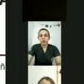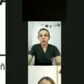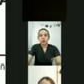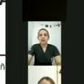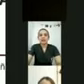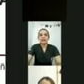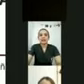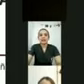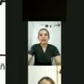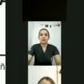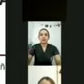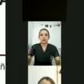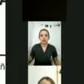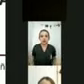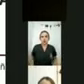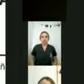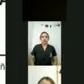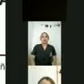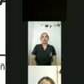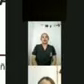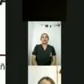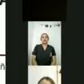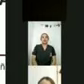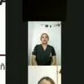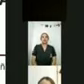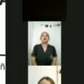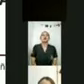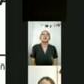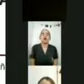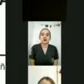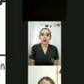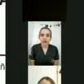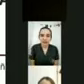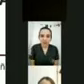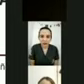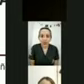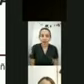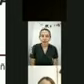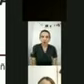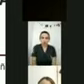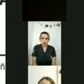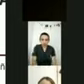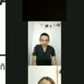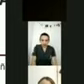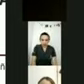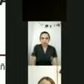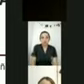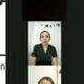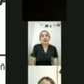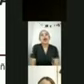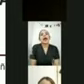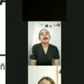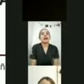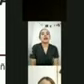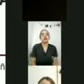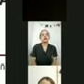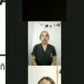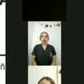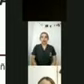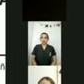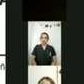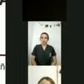Bueno, el siguiente subtítulo es llamado Desarrollo de la escritura en niños muy pequeños. Aquí